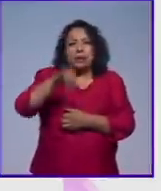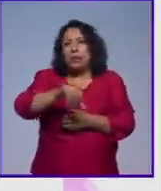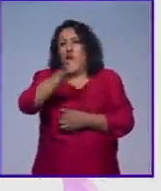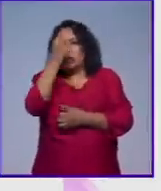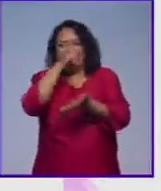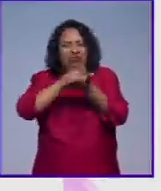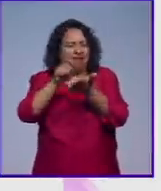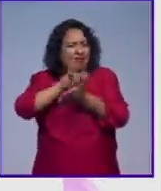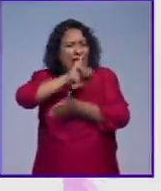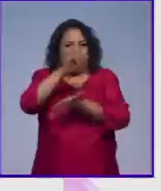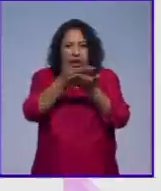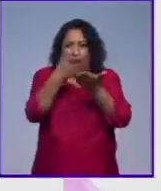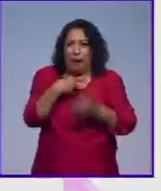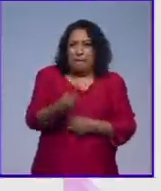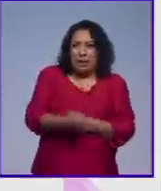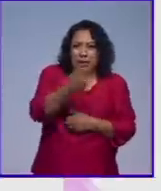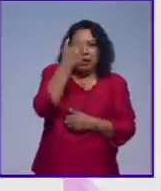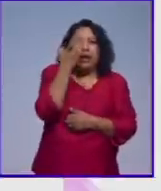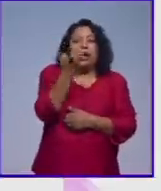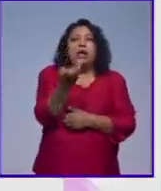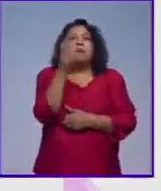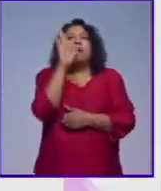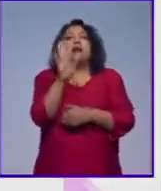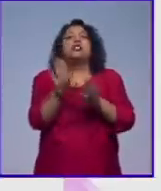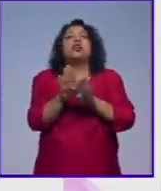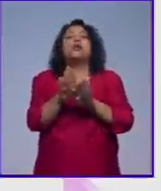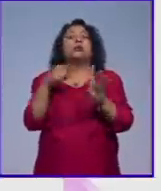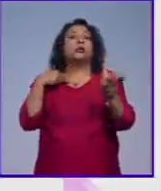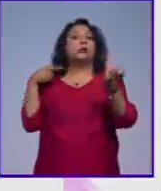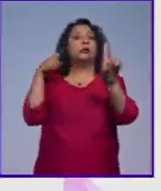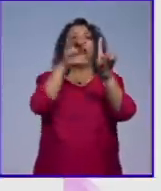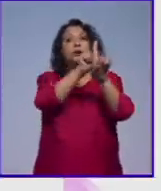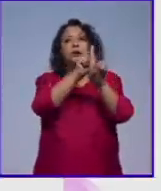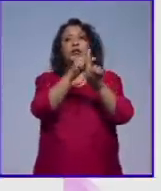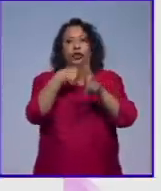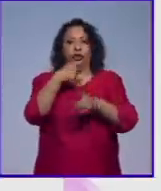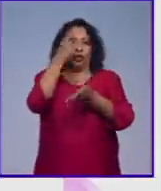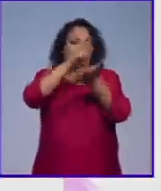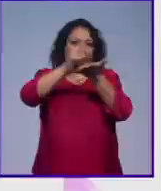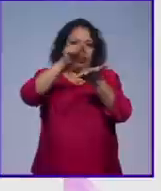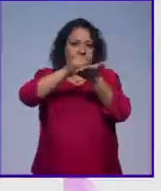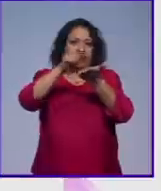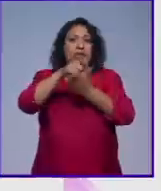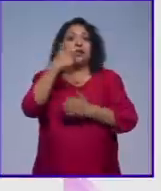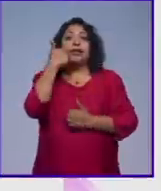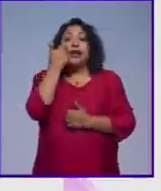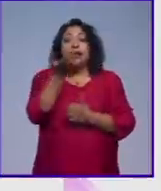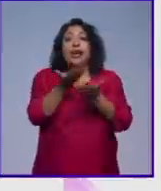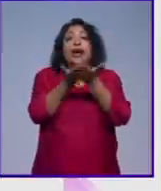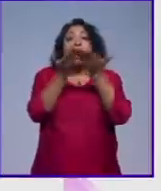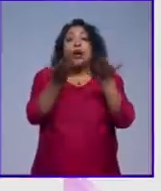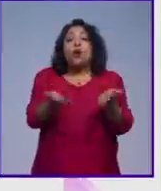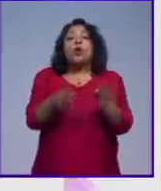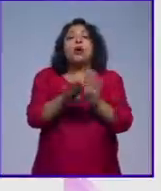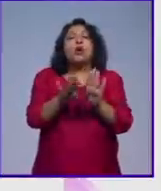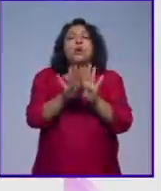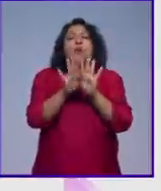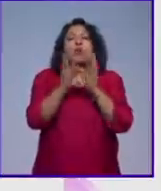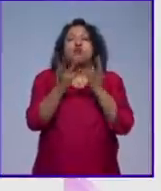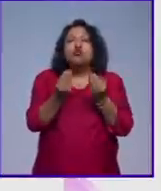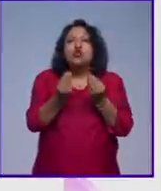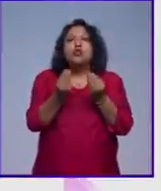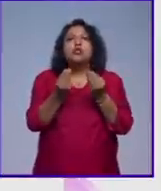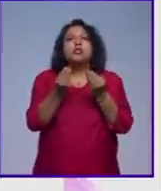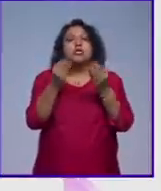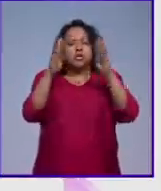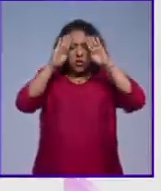novelas. Ese fue, digamos, el desafío como escritor, tratar en esta ocasión de ser muy,